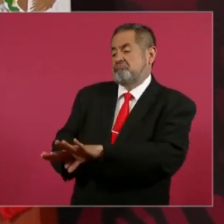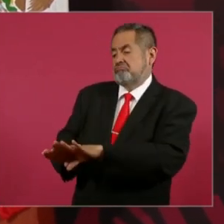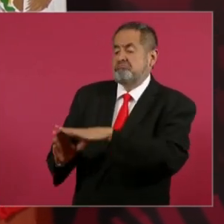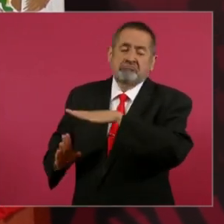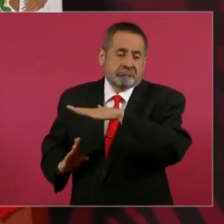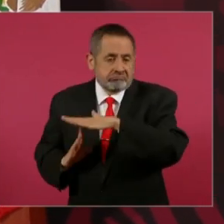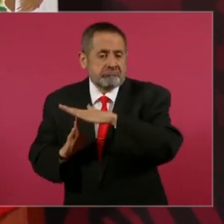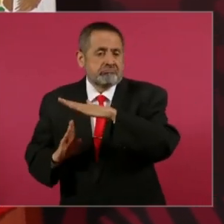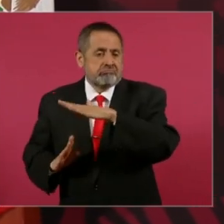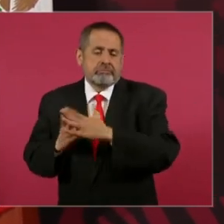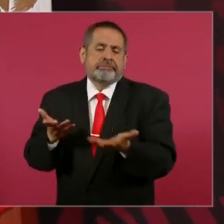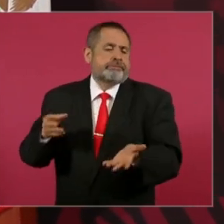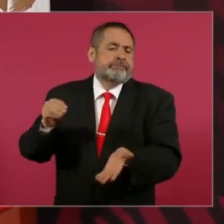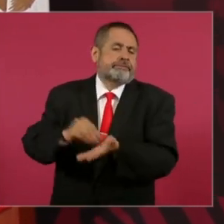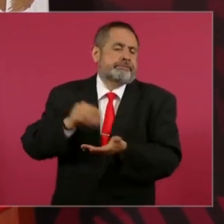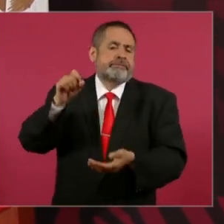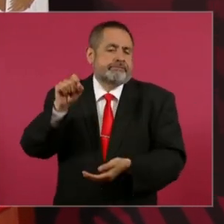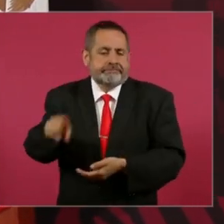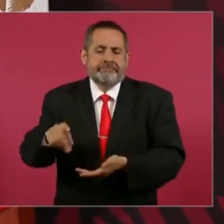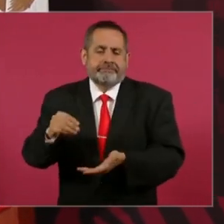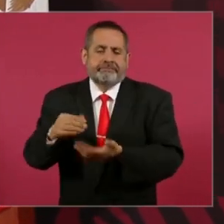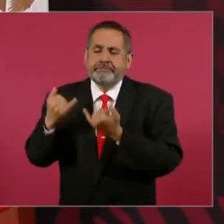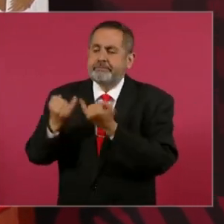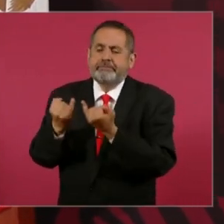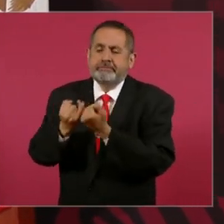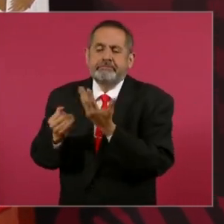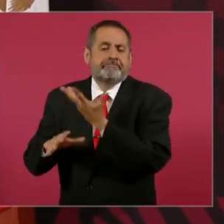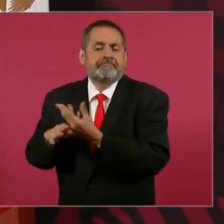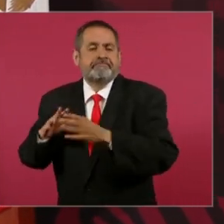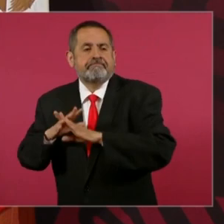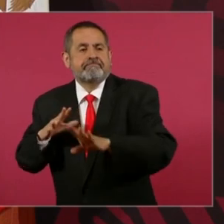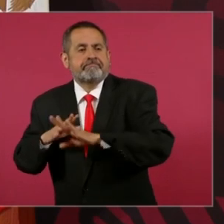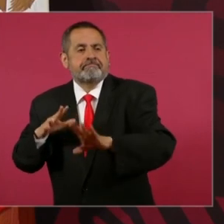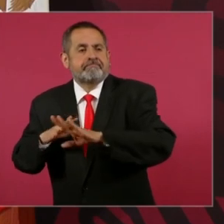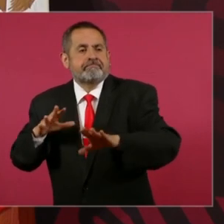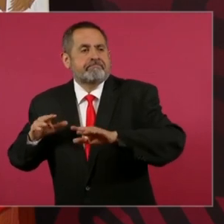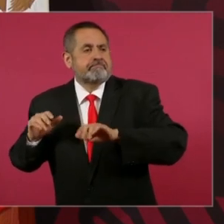pues va a seguir la migración.